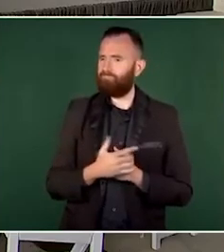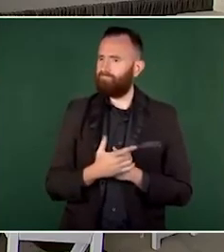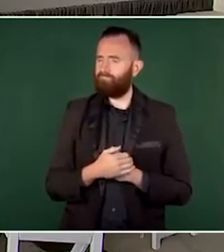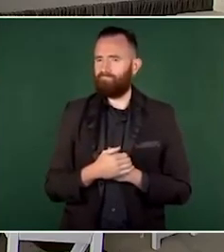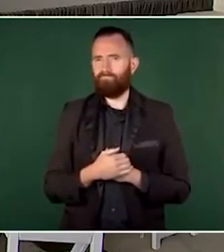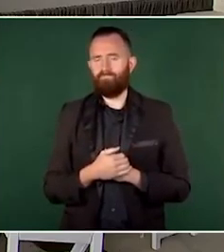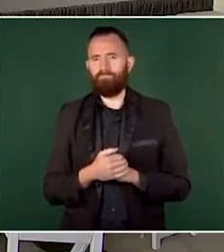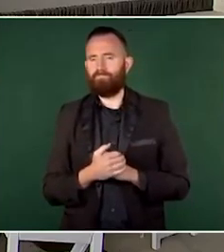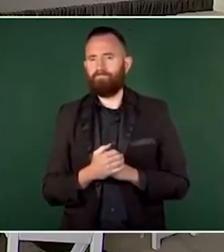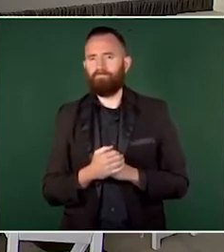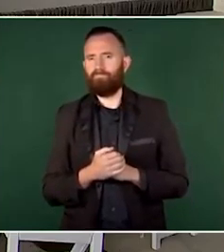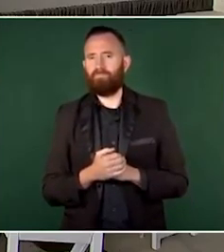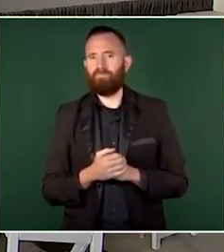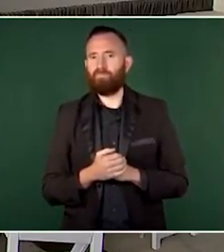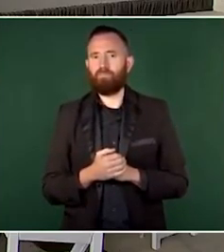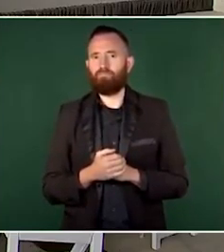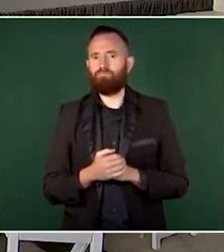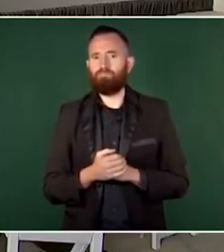es una vileza.